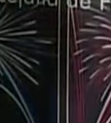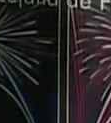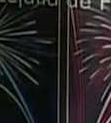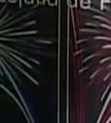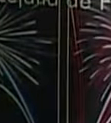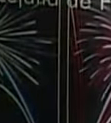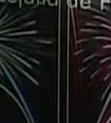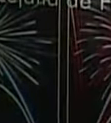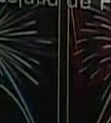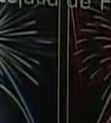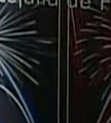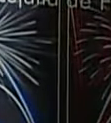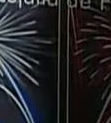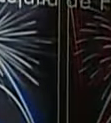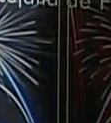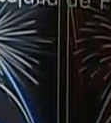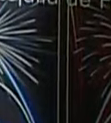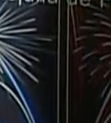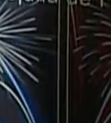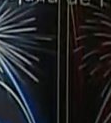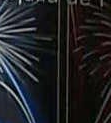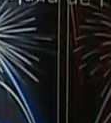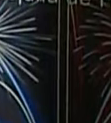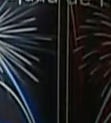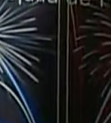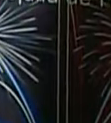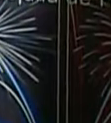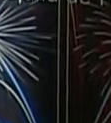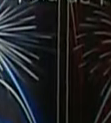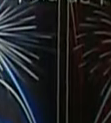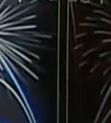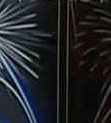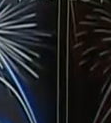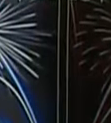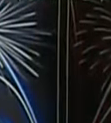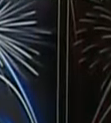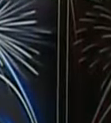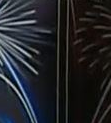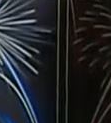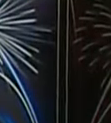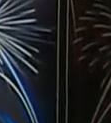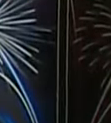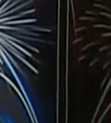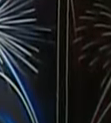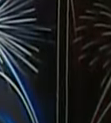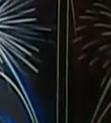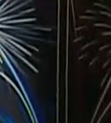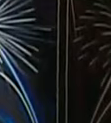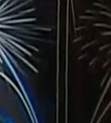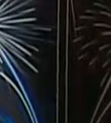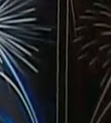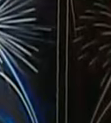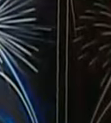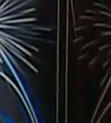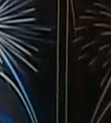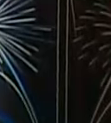disco esta noche a tu habitación del Arrecife Gran Hotel, que oye, es verdad, se están portando muy bien con nosotros. Hombre, tanto. Bueno, continuamos